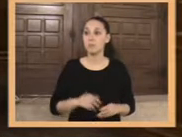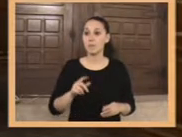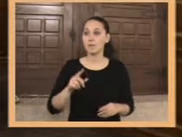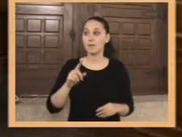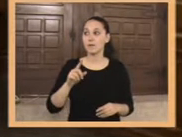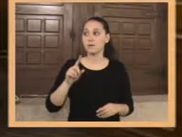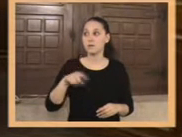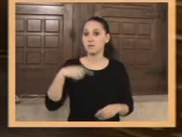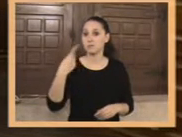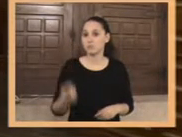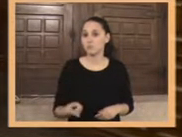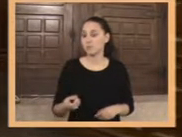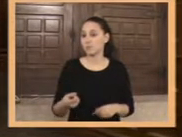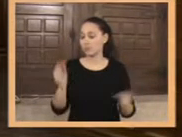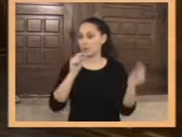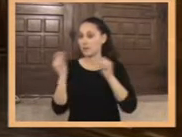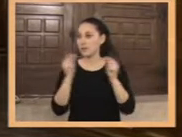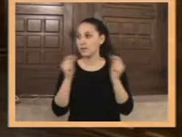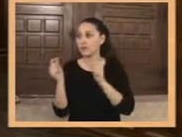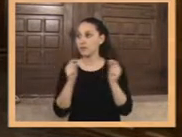Usted debate luego el fondo, ¿no? No, yo que quiero entrar en el